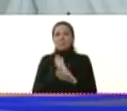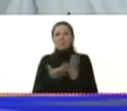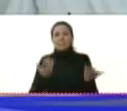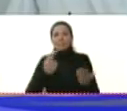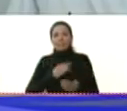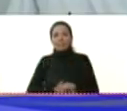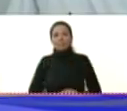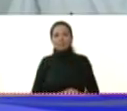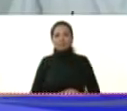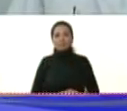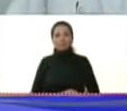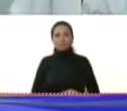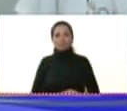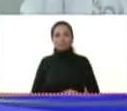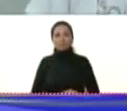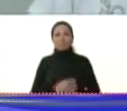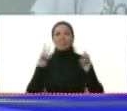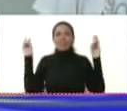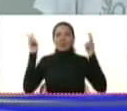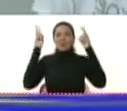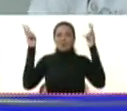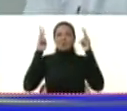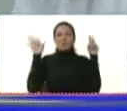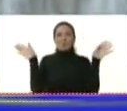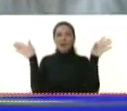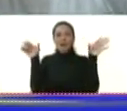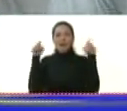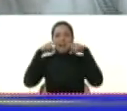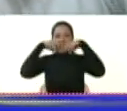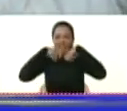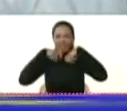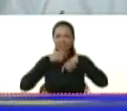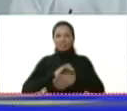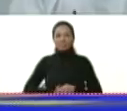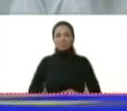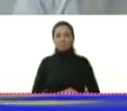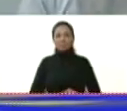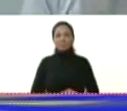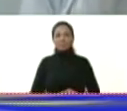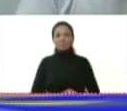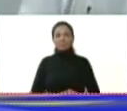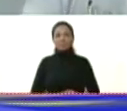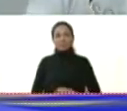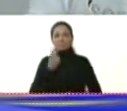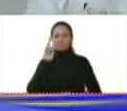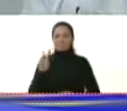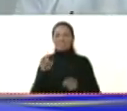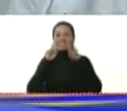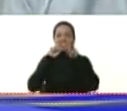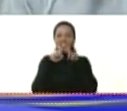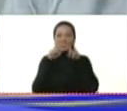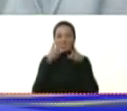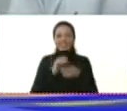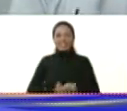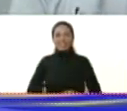ustedes? Que iba Drácula, gritan por aquí. Mira, Draculín. Escúchame